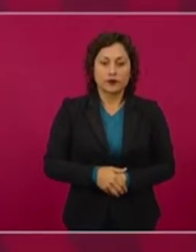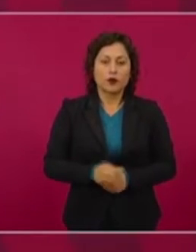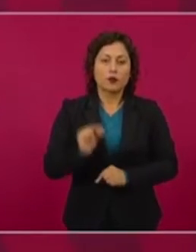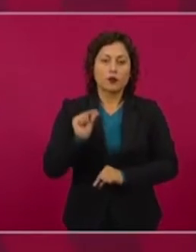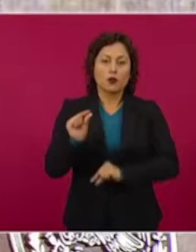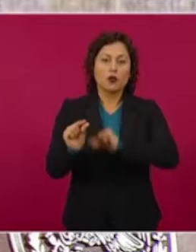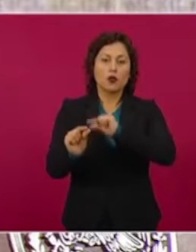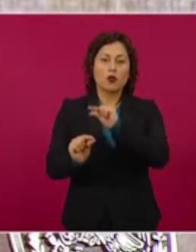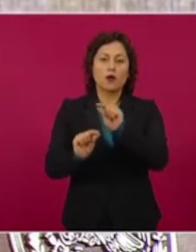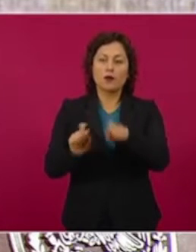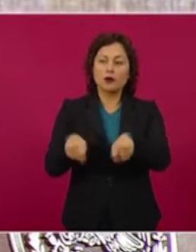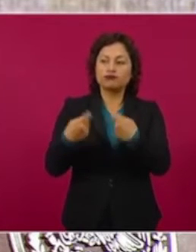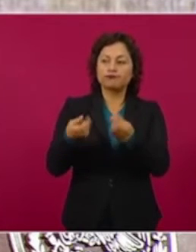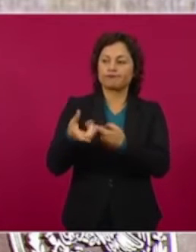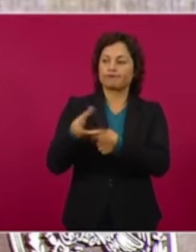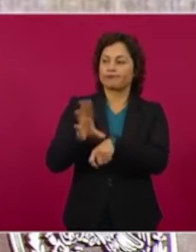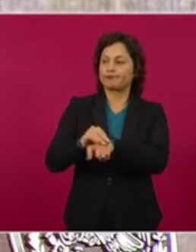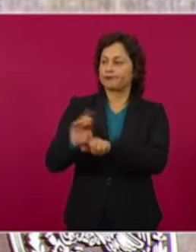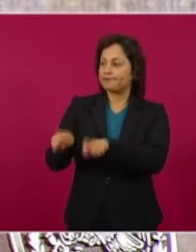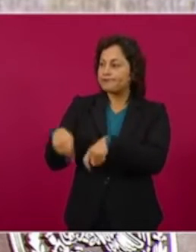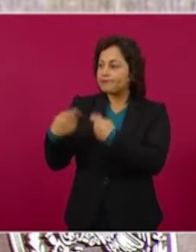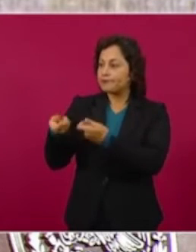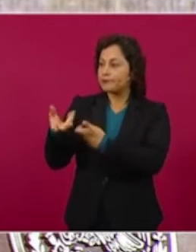permitiendo un tráfico